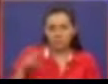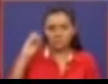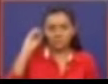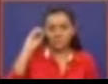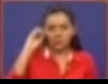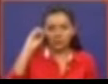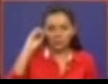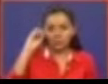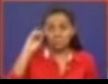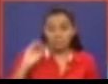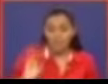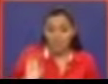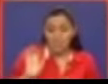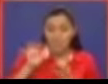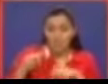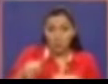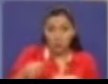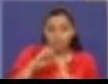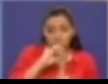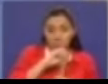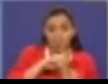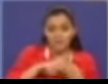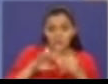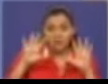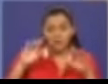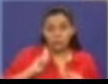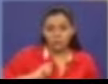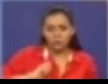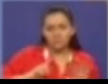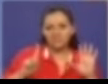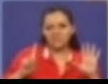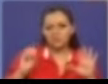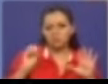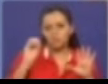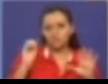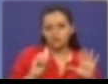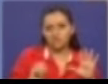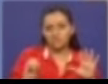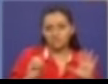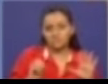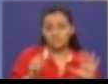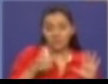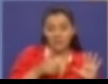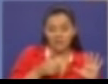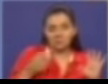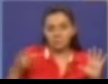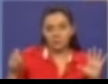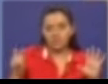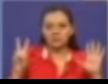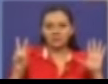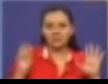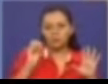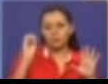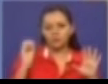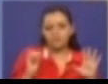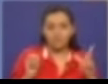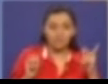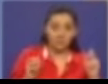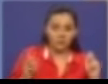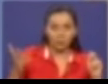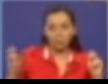Con Férez Cordero, de 0 a 10 salarios se pagaba 6%. De 10 a 20, 7%. De 20 a